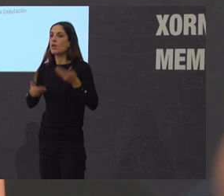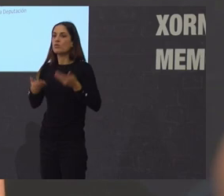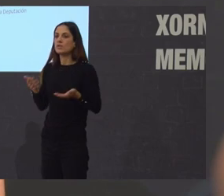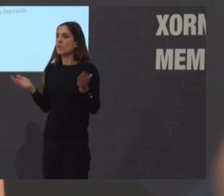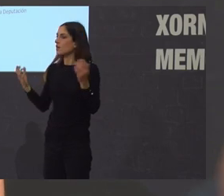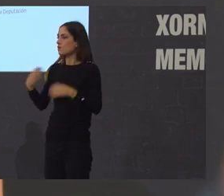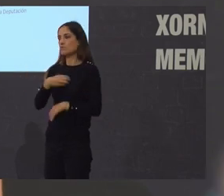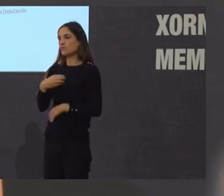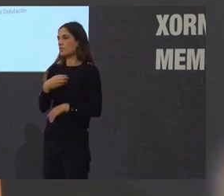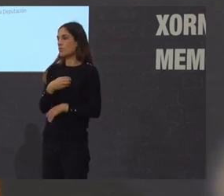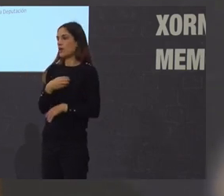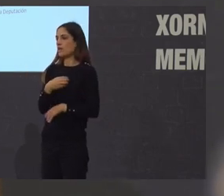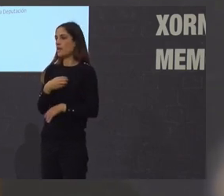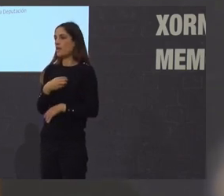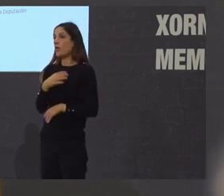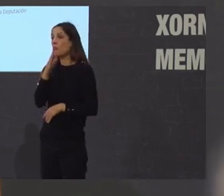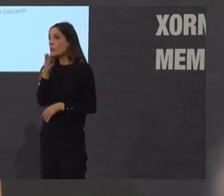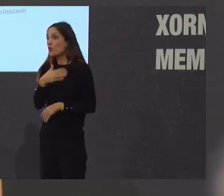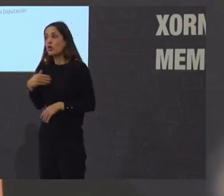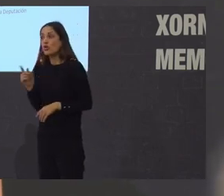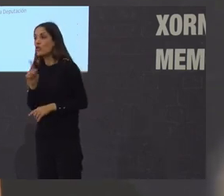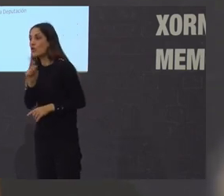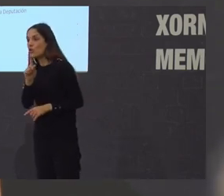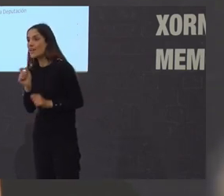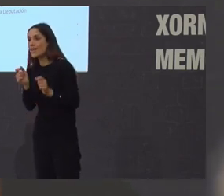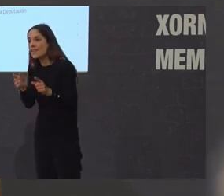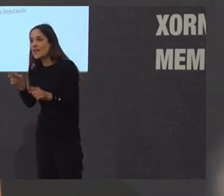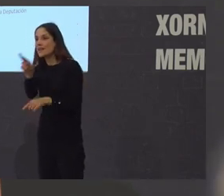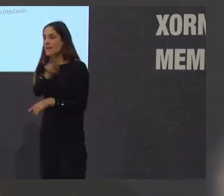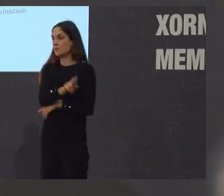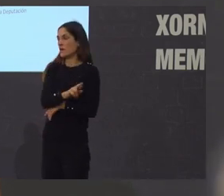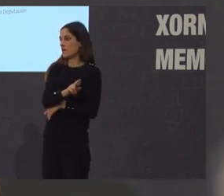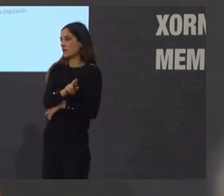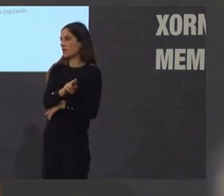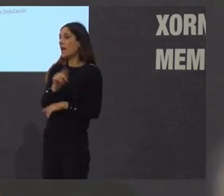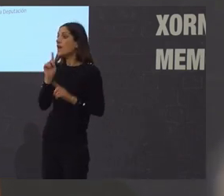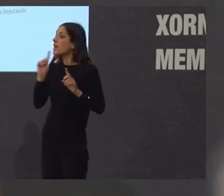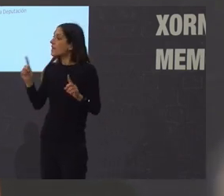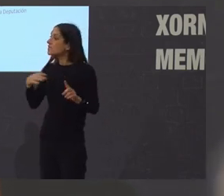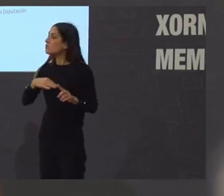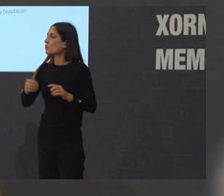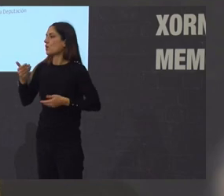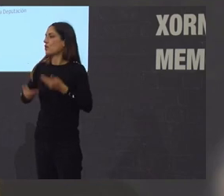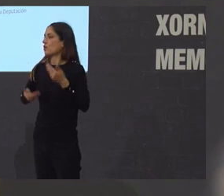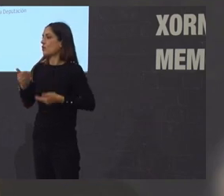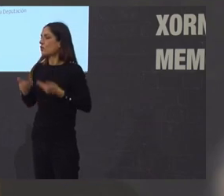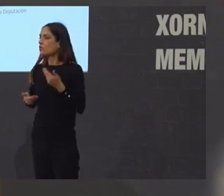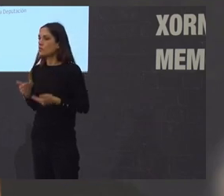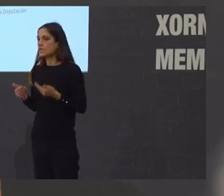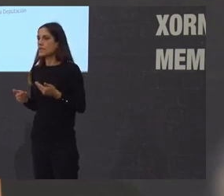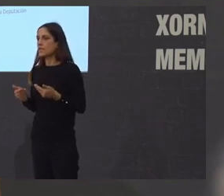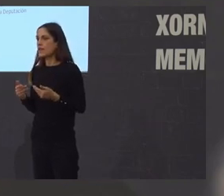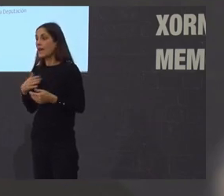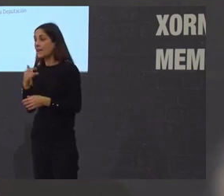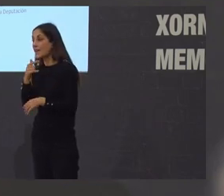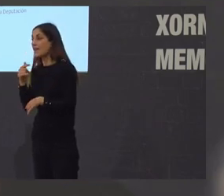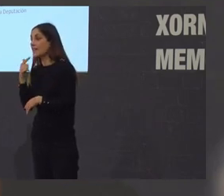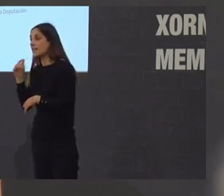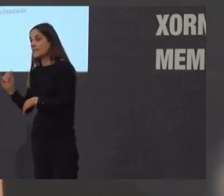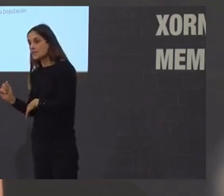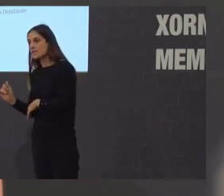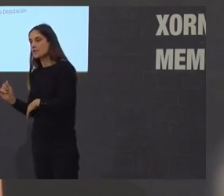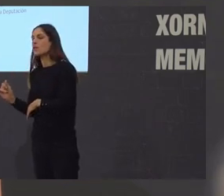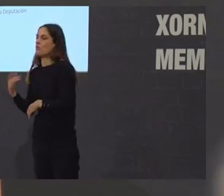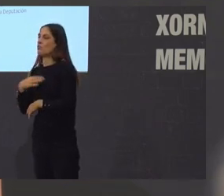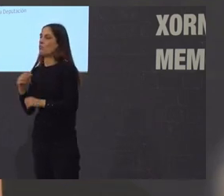se quiere dar posibilidad de reparación. Porque si hubiese una posibilidad de justicia, es imposible negar la reparación. Si hay una ley que